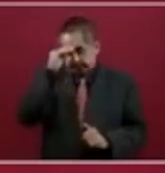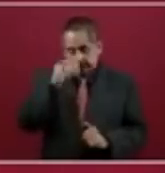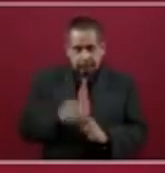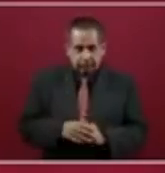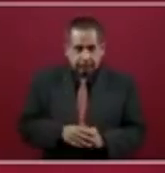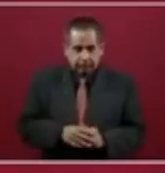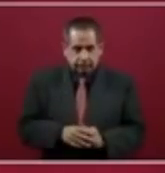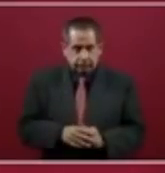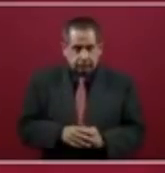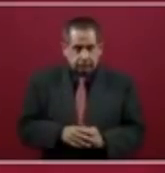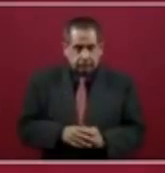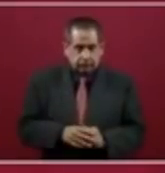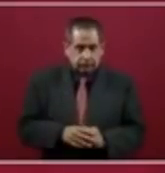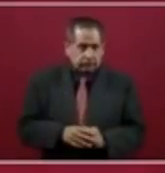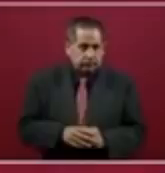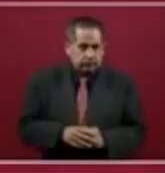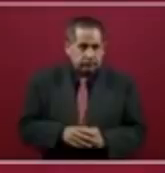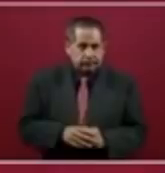Se